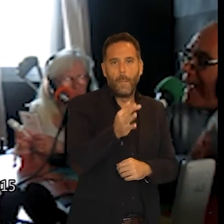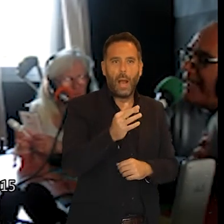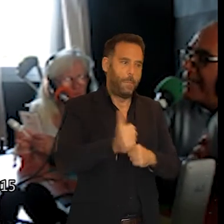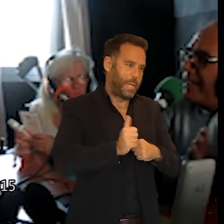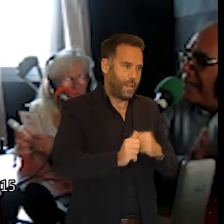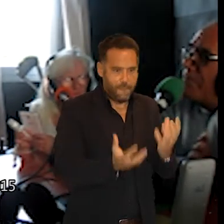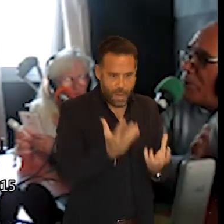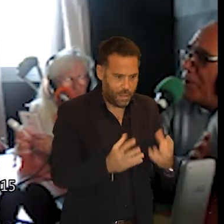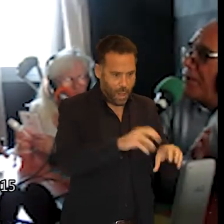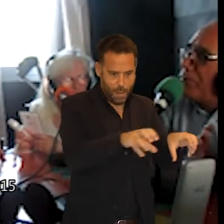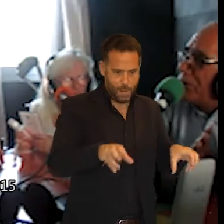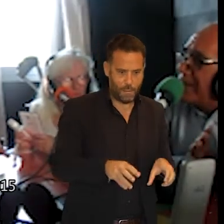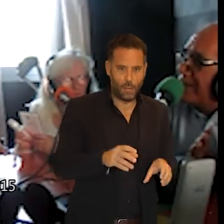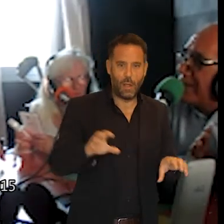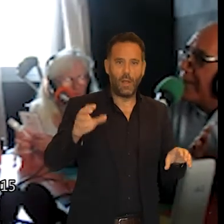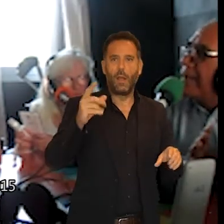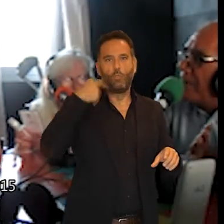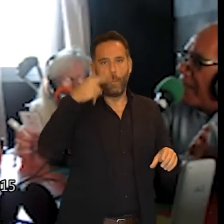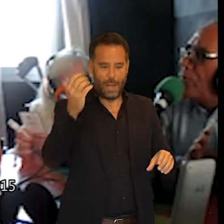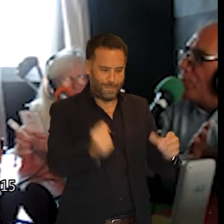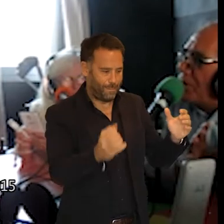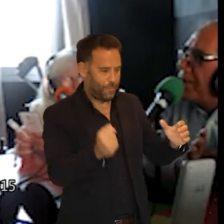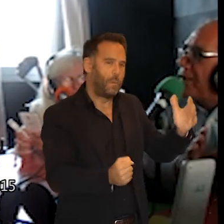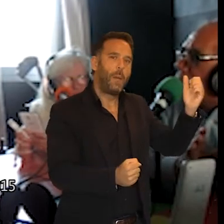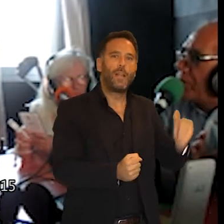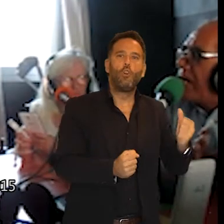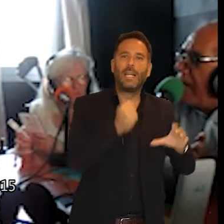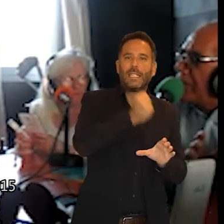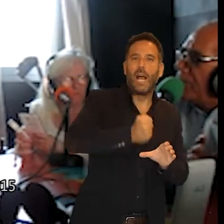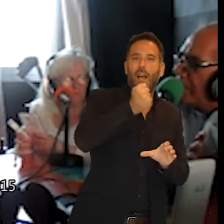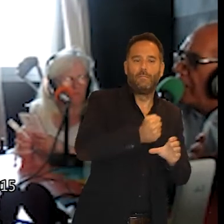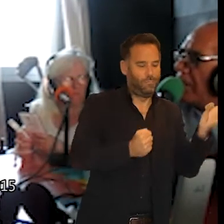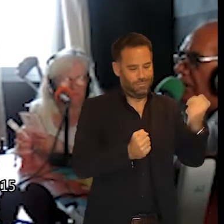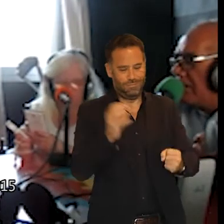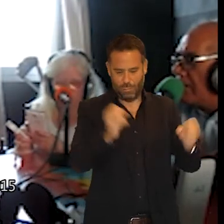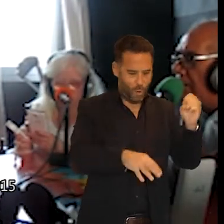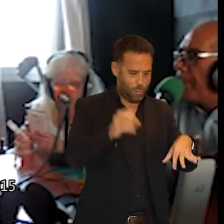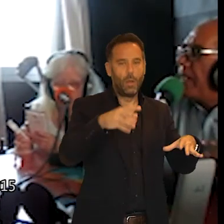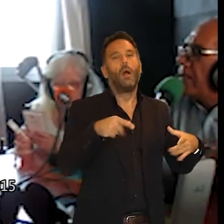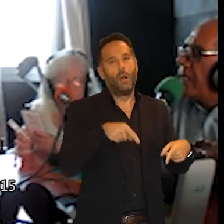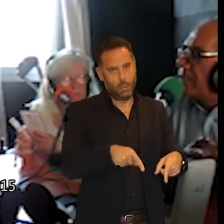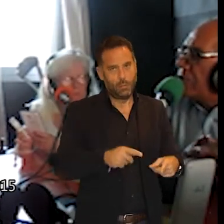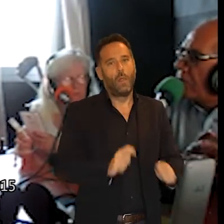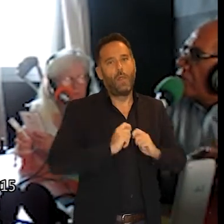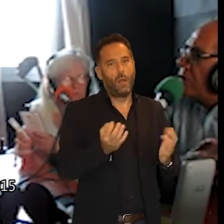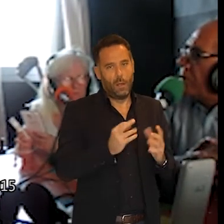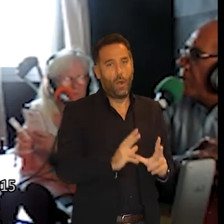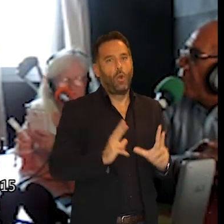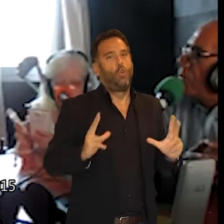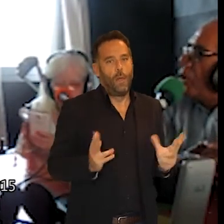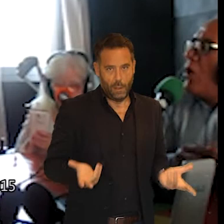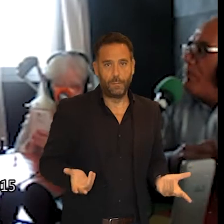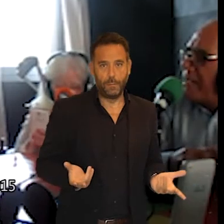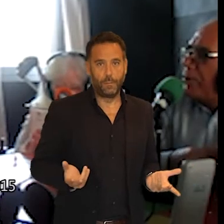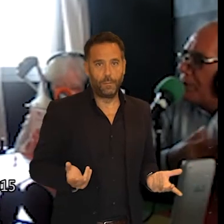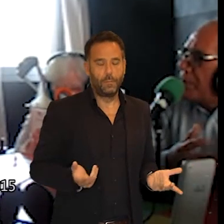fritas, se le echaba el ketchup, se le echaba la mayonesa. Entonces, todo eso en sí es lo que hacía de engordar. Pero